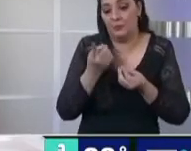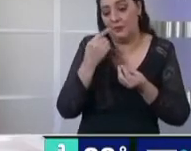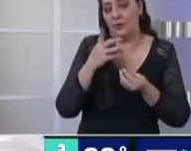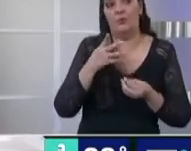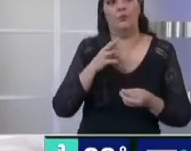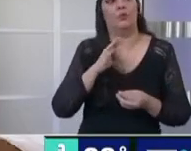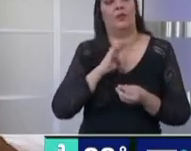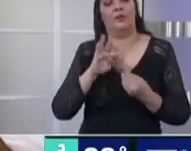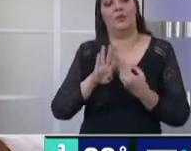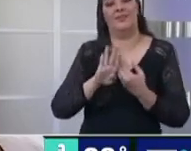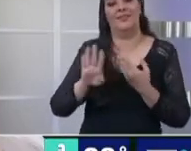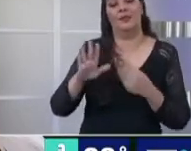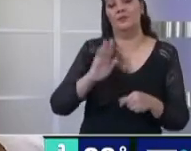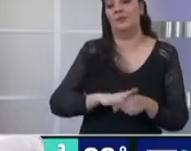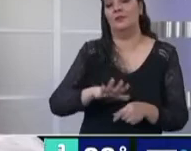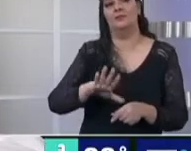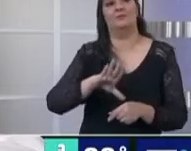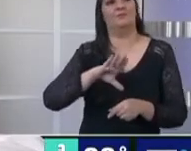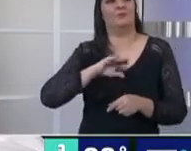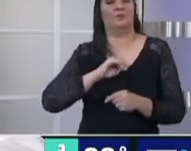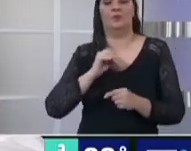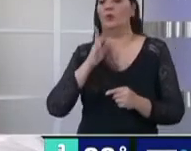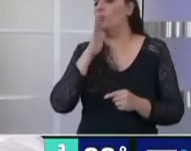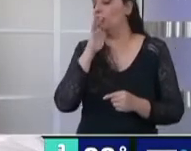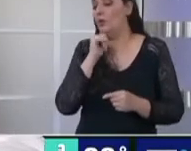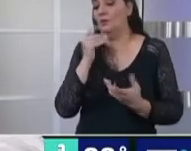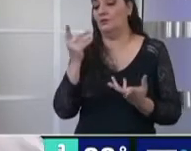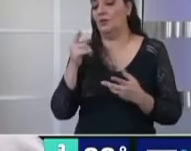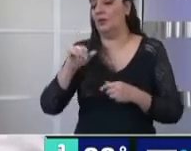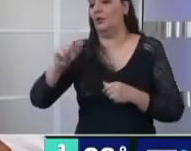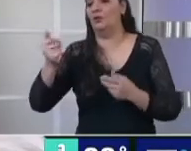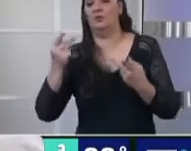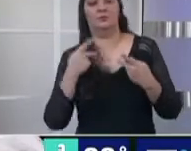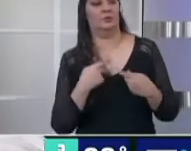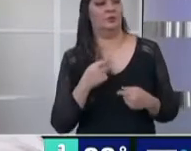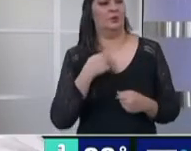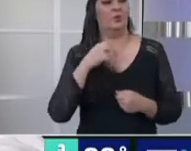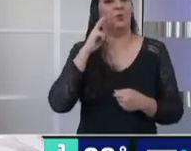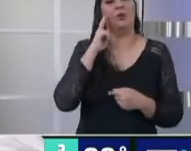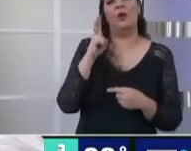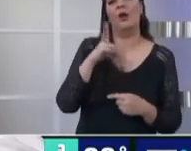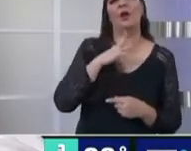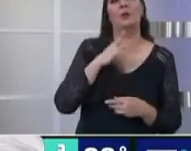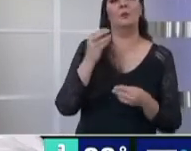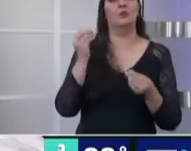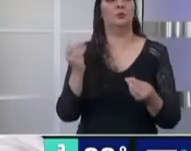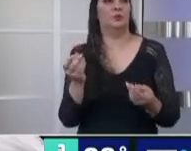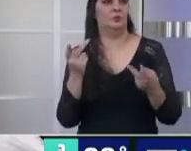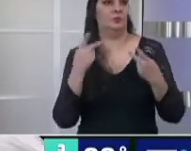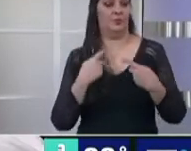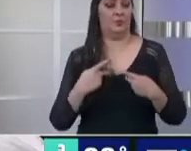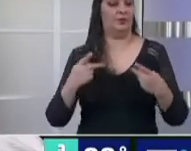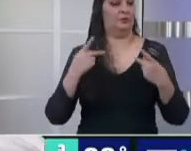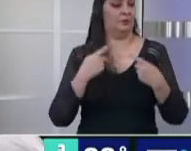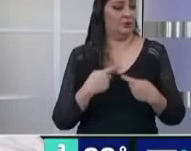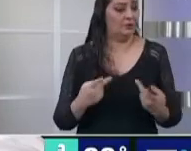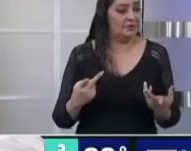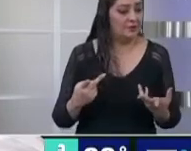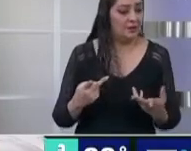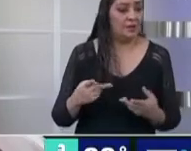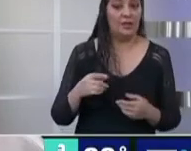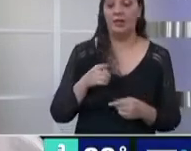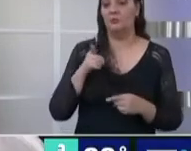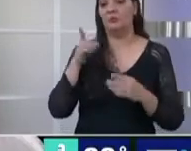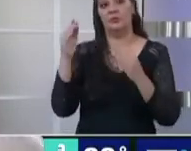personas y no podemos exponer a la población. Observo que hay muchas personas, Eduardo, que están en su